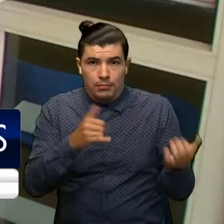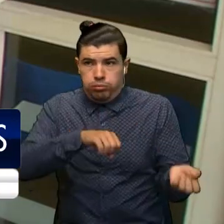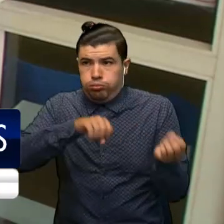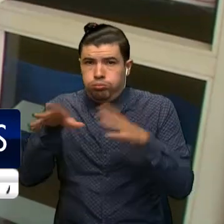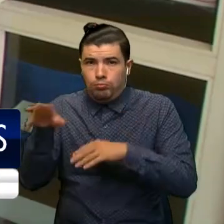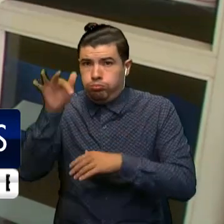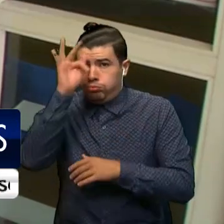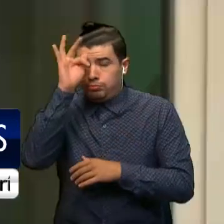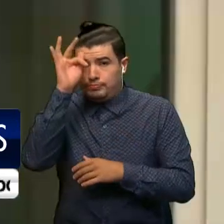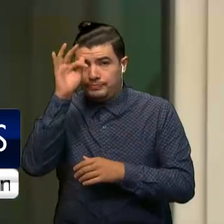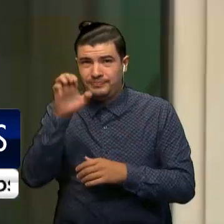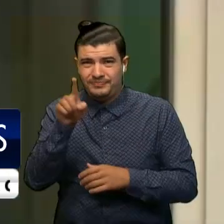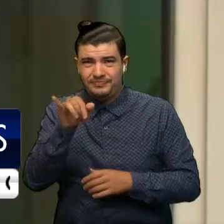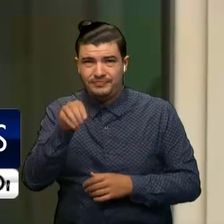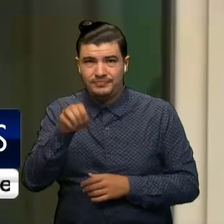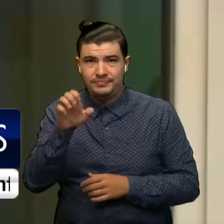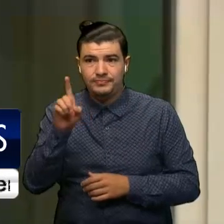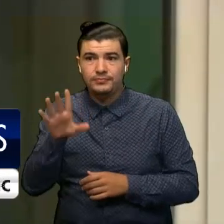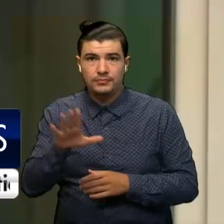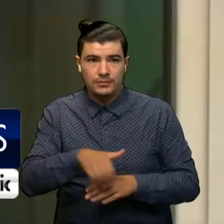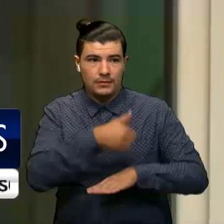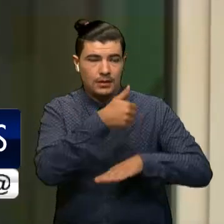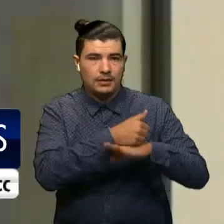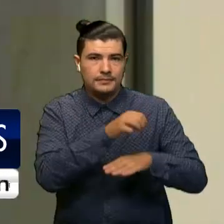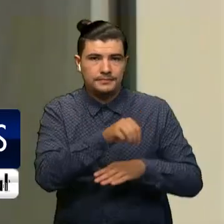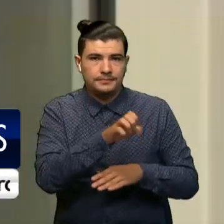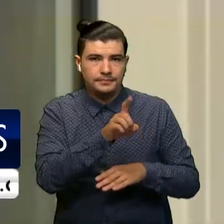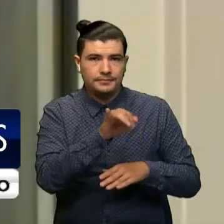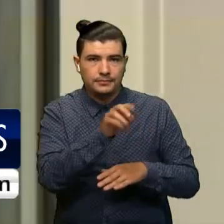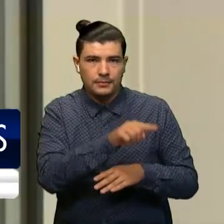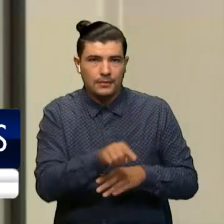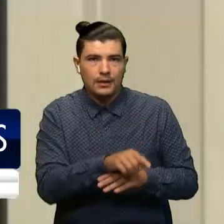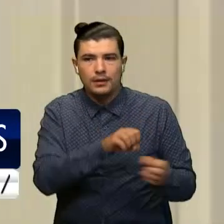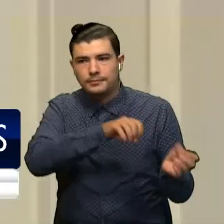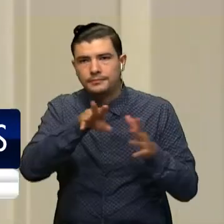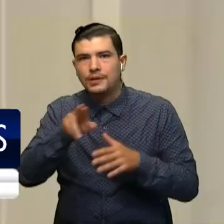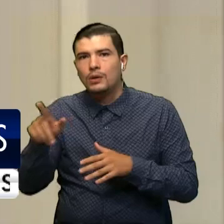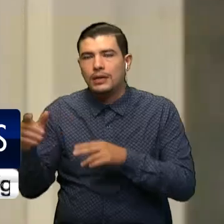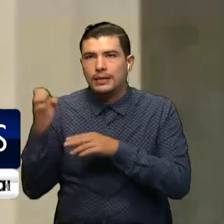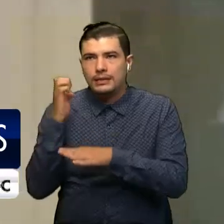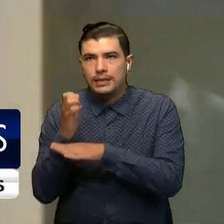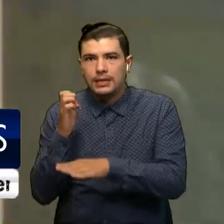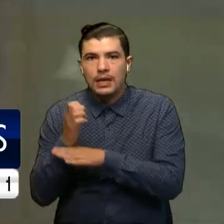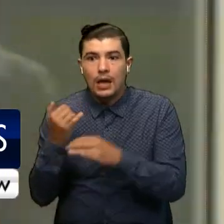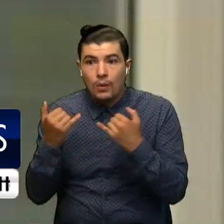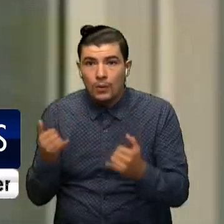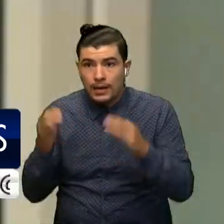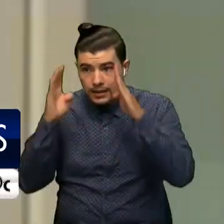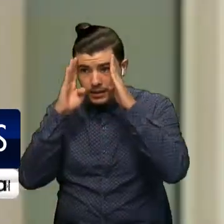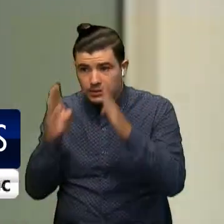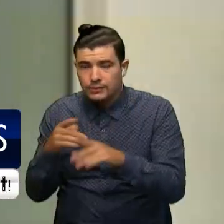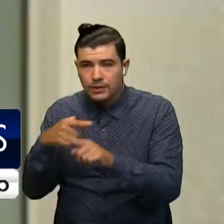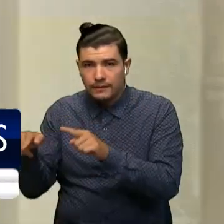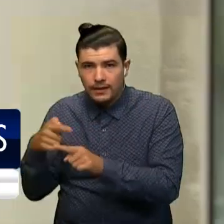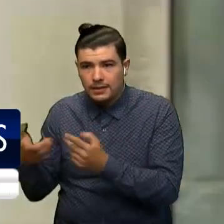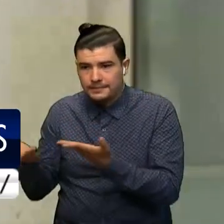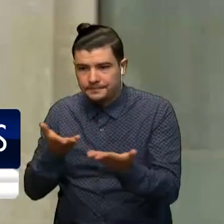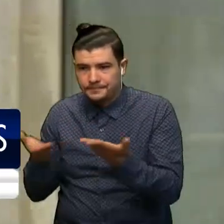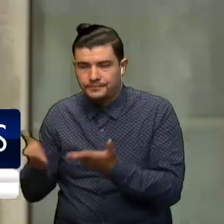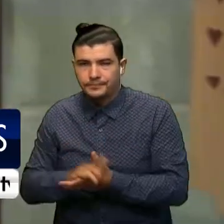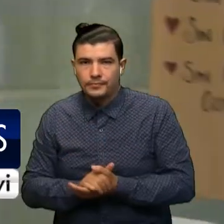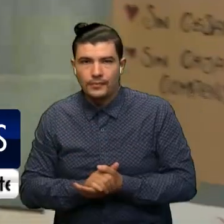presentó con exime de las directivas de med y más decidieron trasladar la carga a otras entidades donde se está atendiendo los diferentes servicios